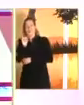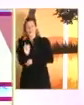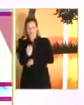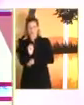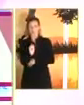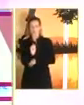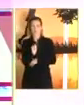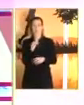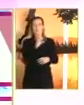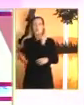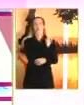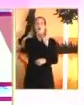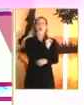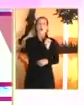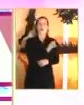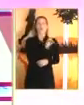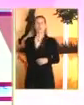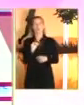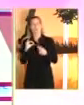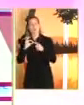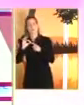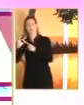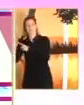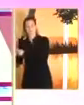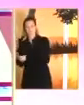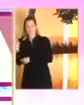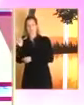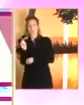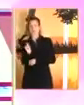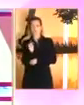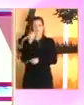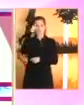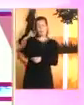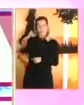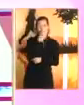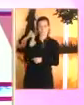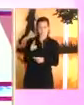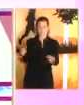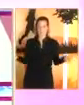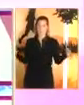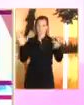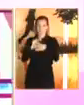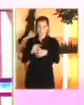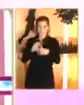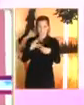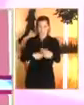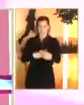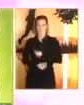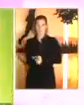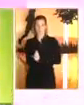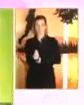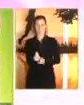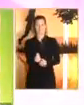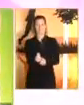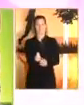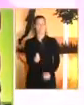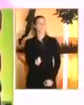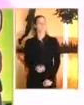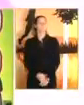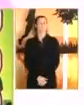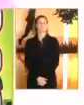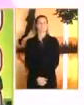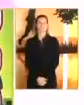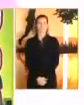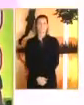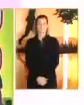los óvulos en las mujeres, que solo tienen una pareja, uno de los pares. Ajá. Porque después hay que juntarlos para crear una nueva vida. Bueno, pues ahora echamos... ¿Qué ilusión me está haciendo esto de ver mi ADN?